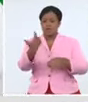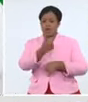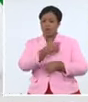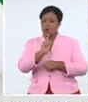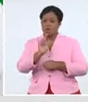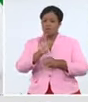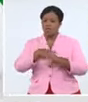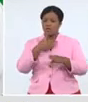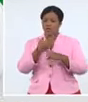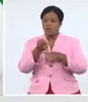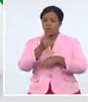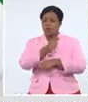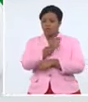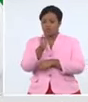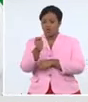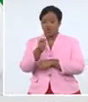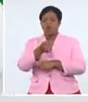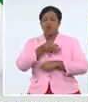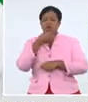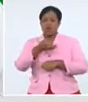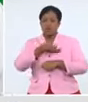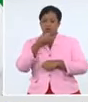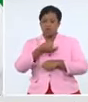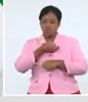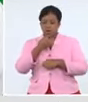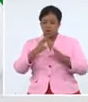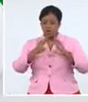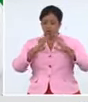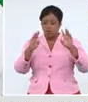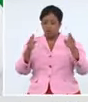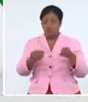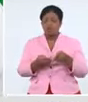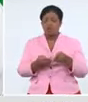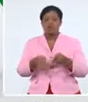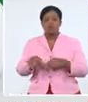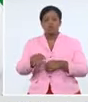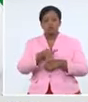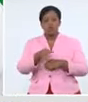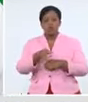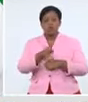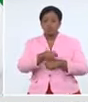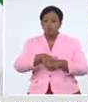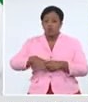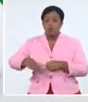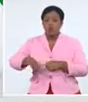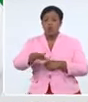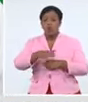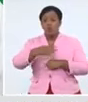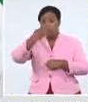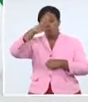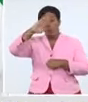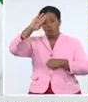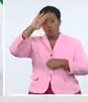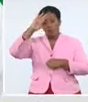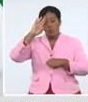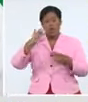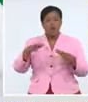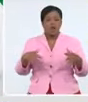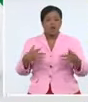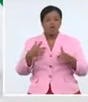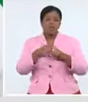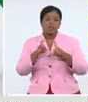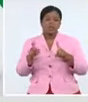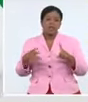profesora Marilena Soto lo va a explicar, igual que todo lo que está aconteciendo en Cuba en relación con